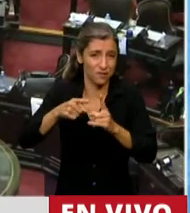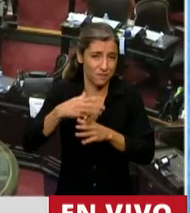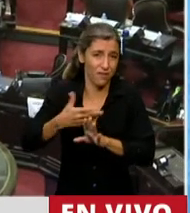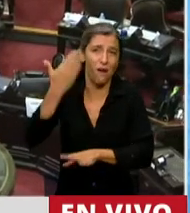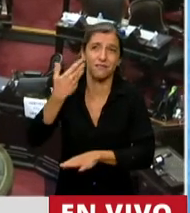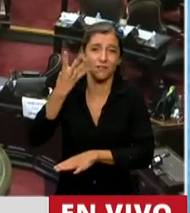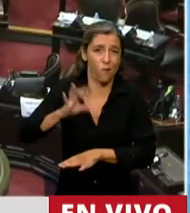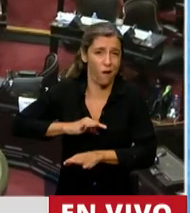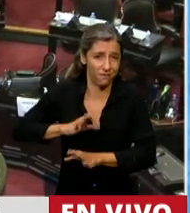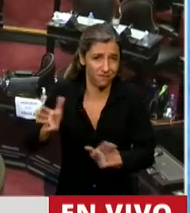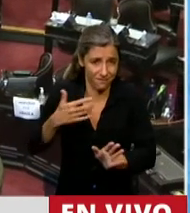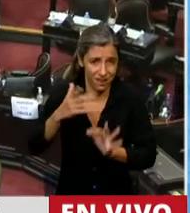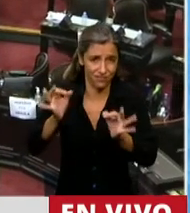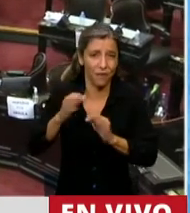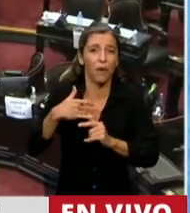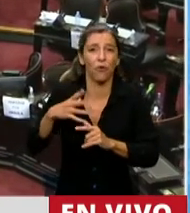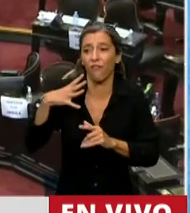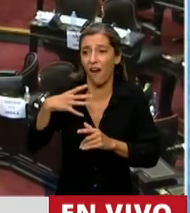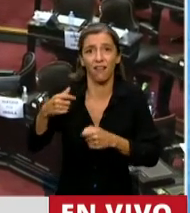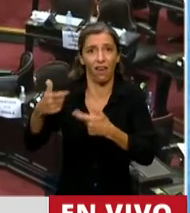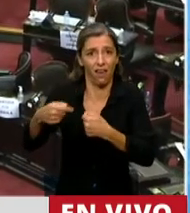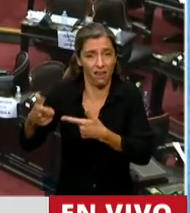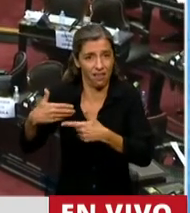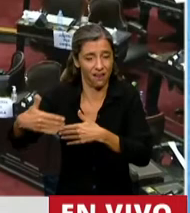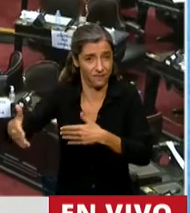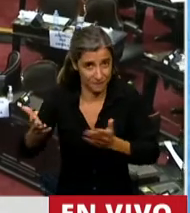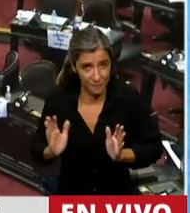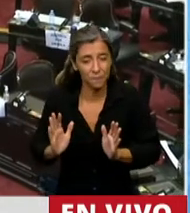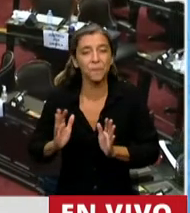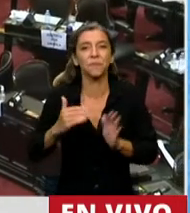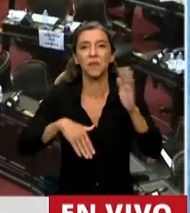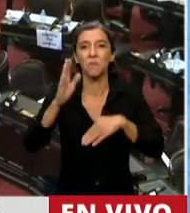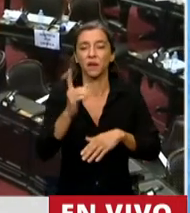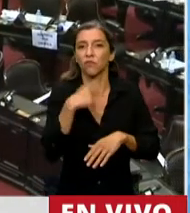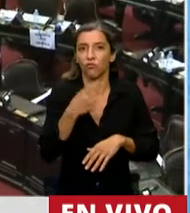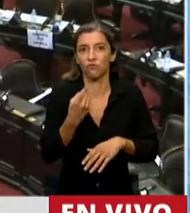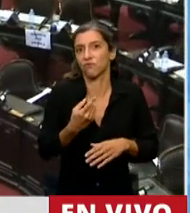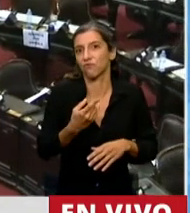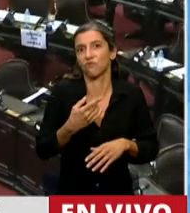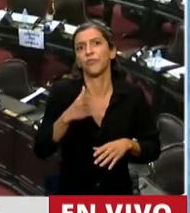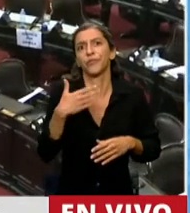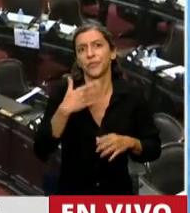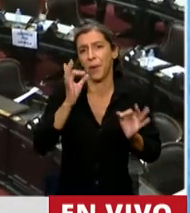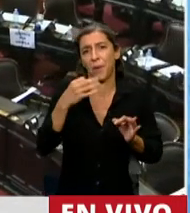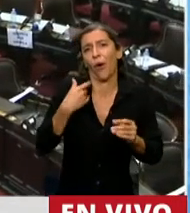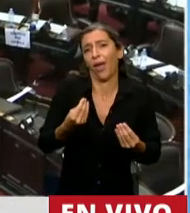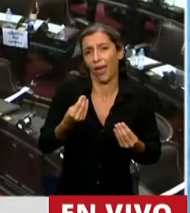40 años, que la plata que va para los usureros de la deuda vaya para ese plan de